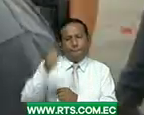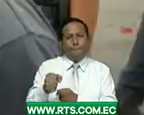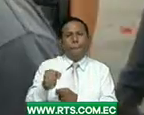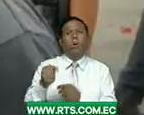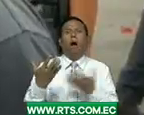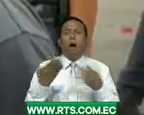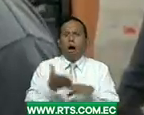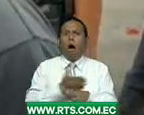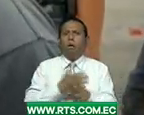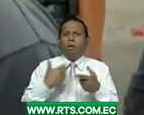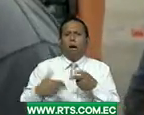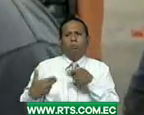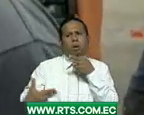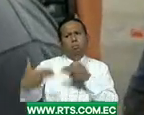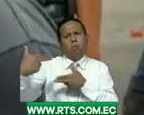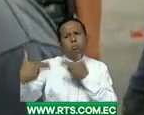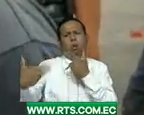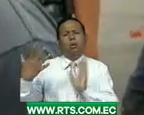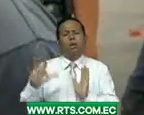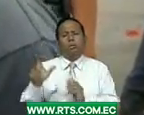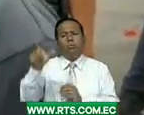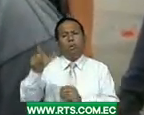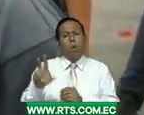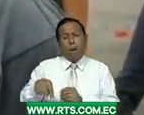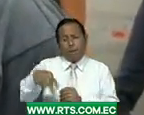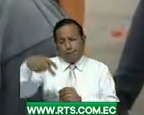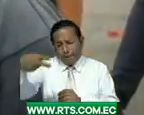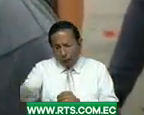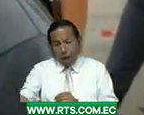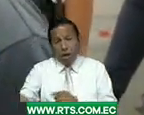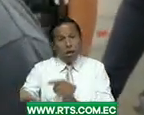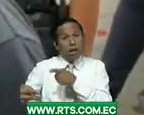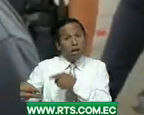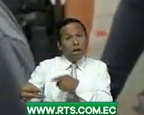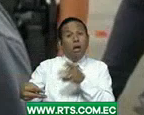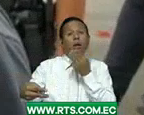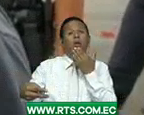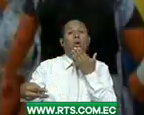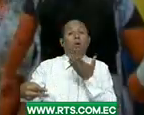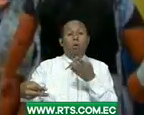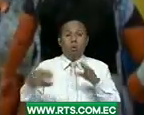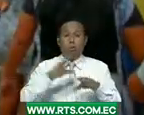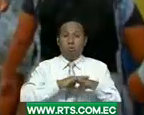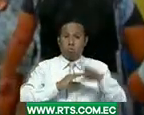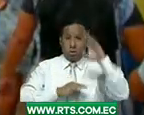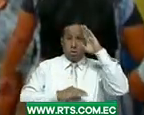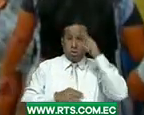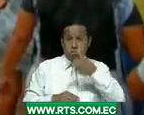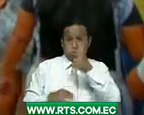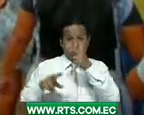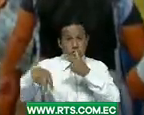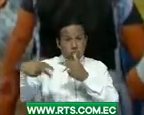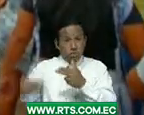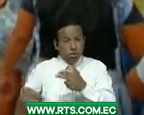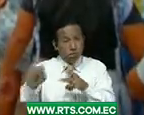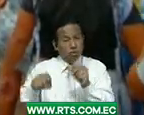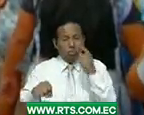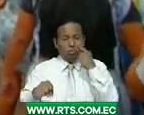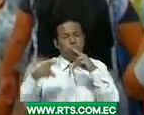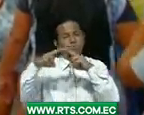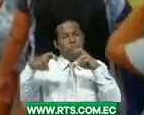balas. Una persona fallecida, tenemos una persona herida, pero estamos verificando si fue por acción policial. Las muertes violentas ya sobrepasan